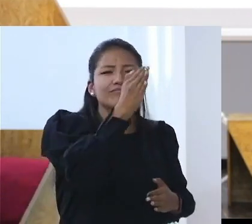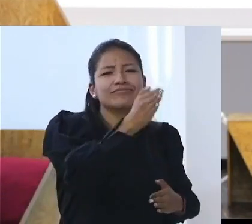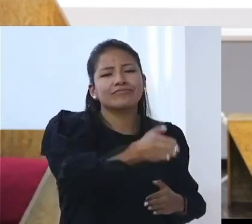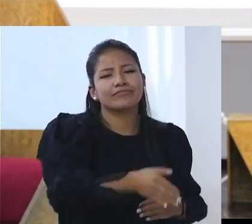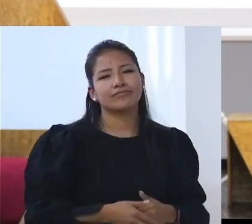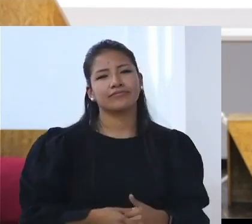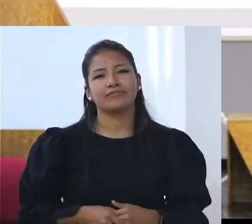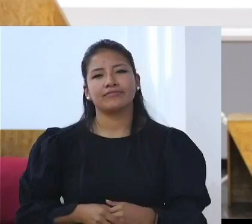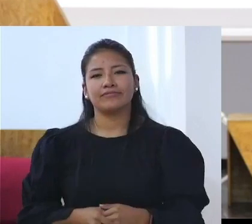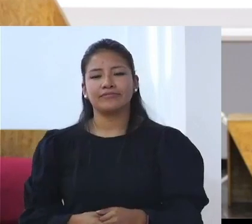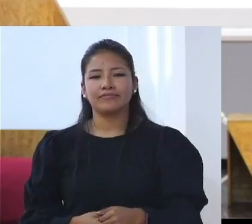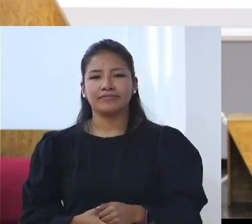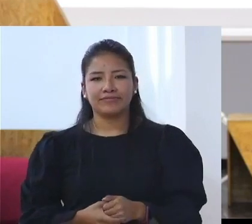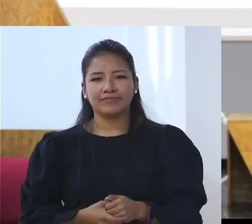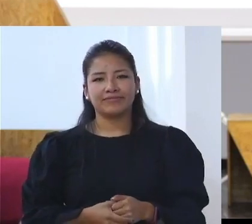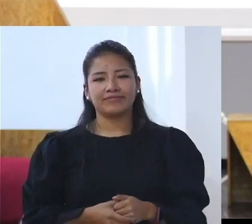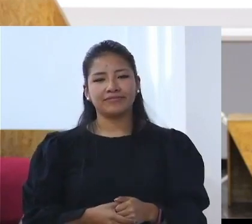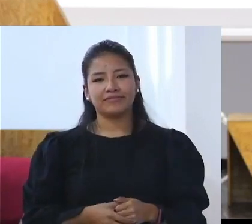a sufrir